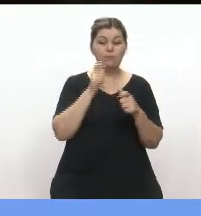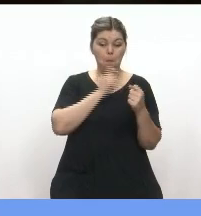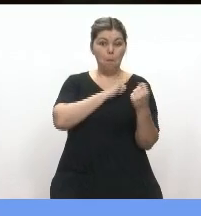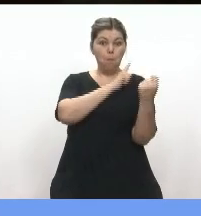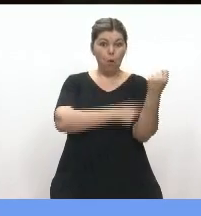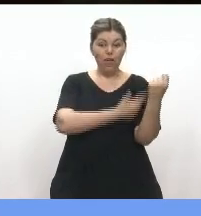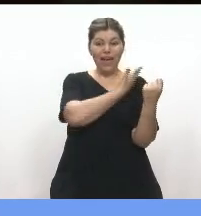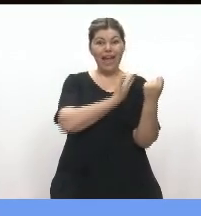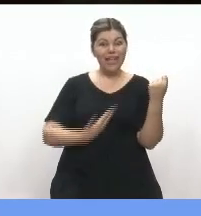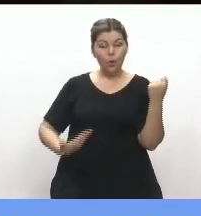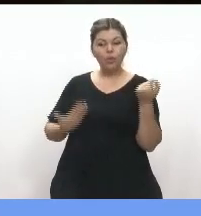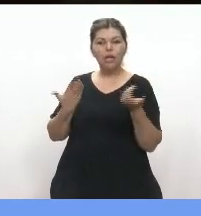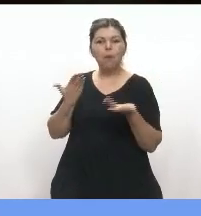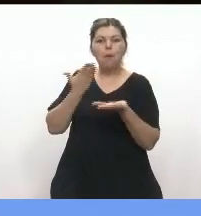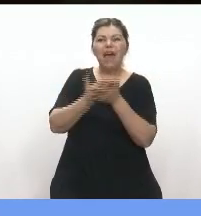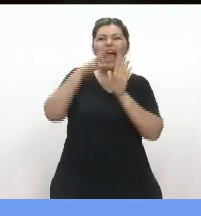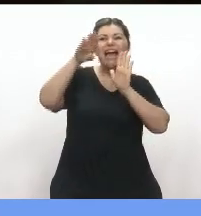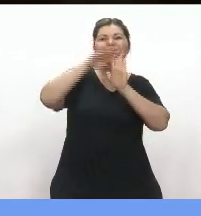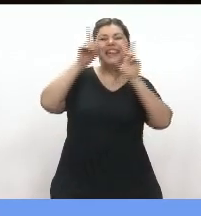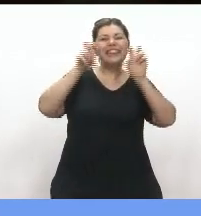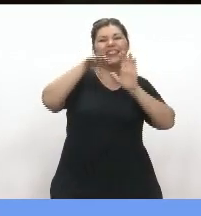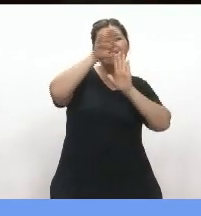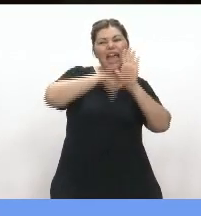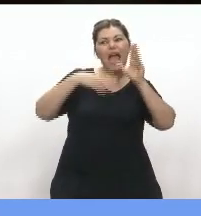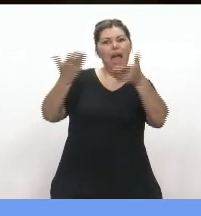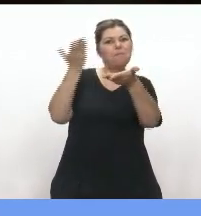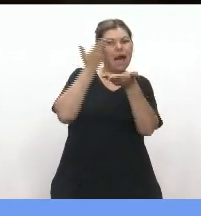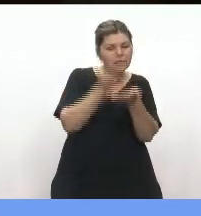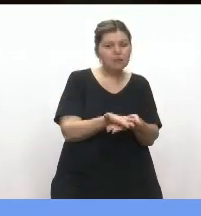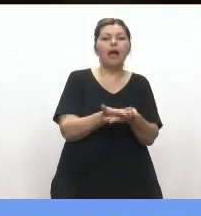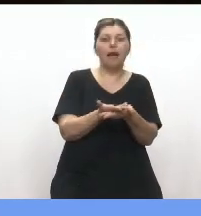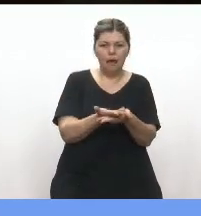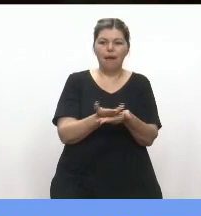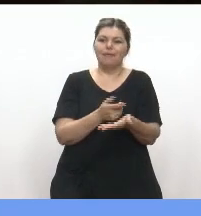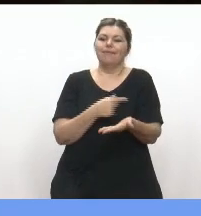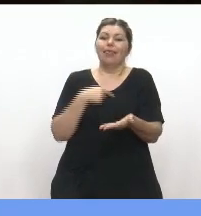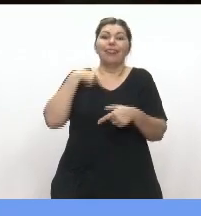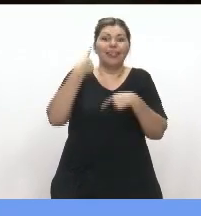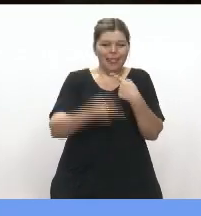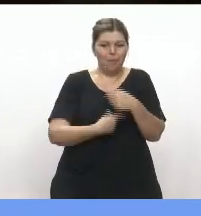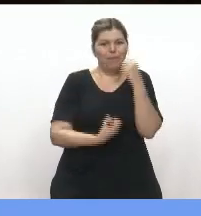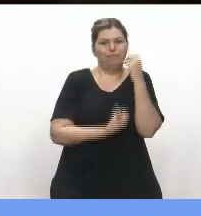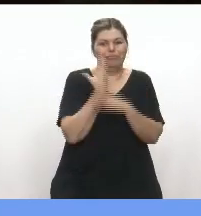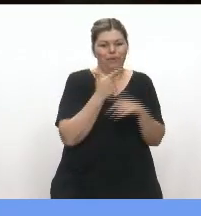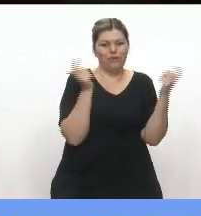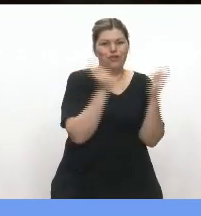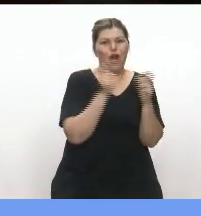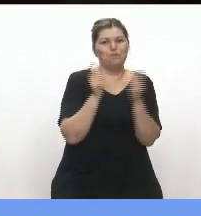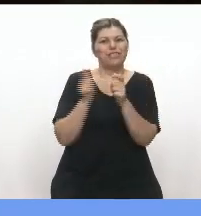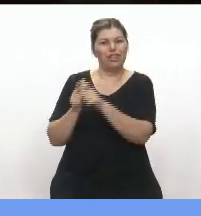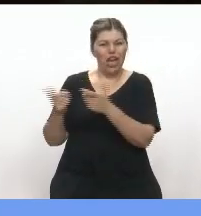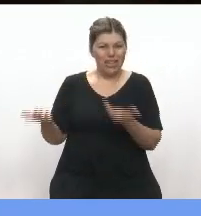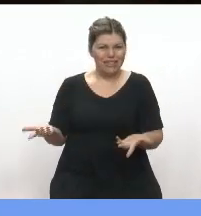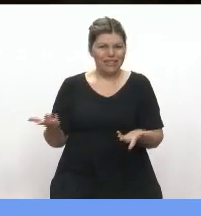pide, manda temarios, obviamente que sobre los temarios que se mandan conformaremos las constituciones, haremos las